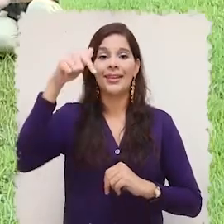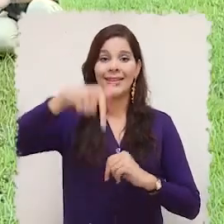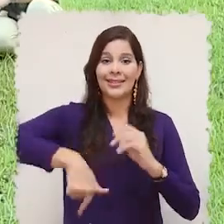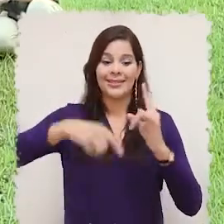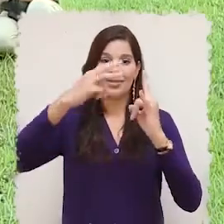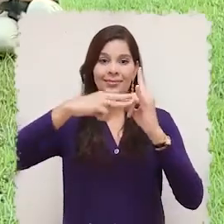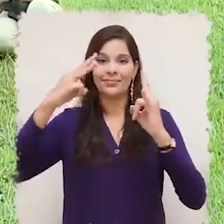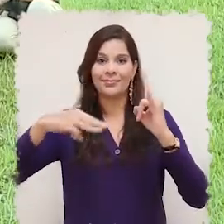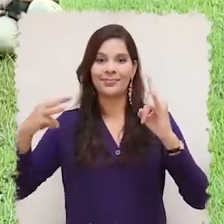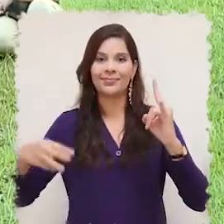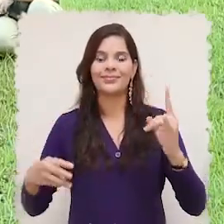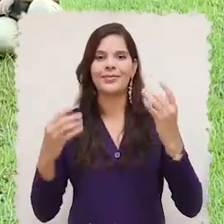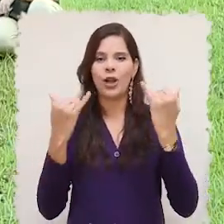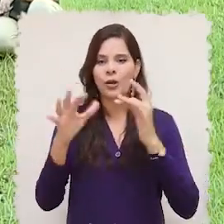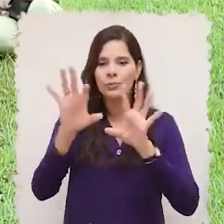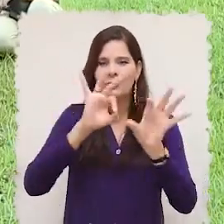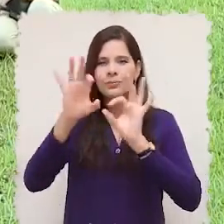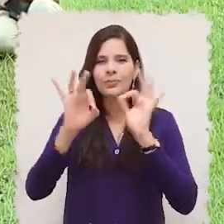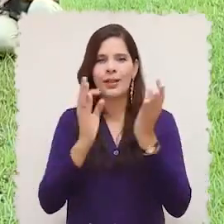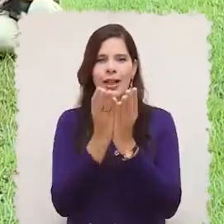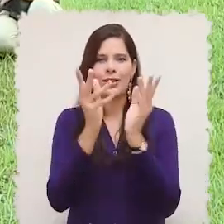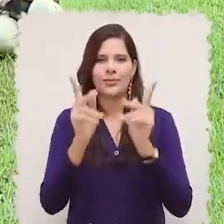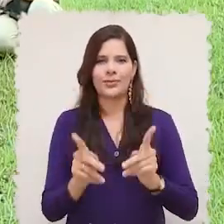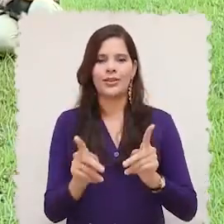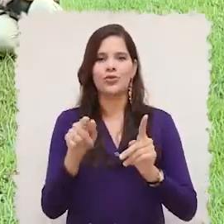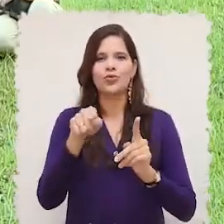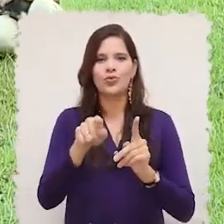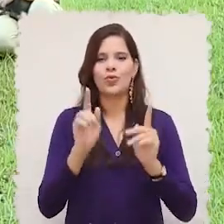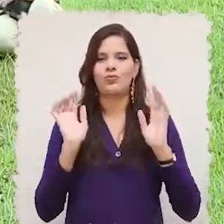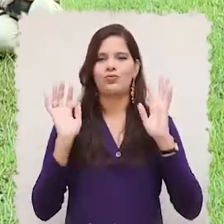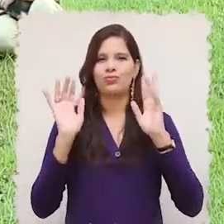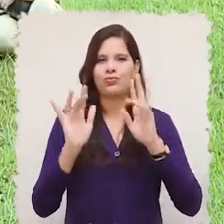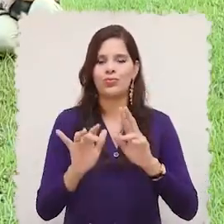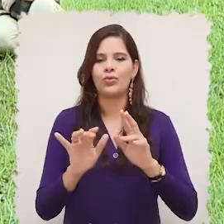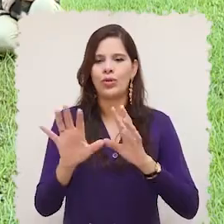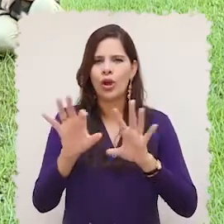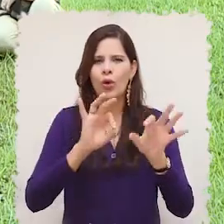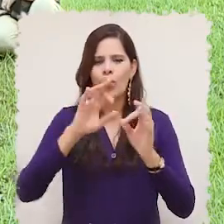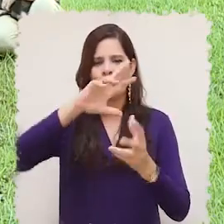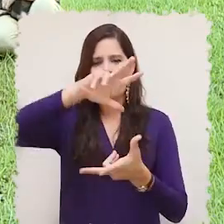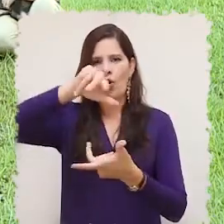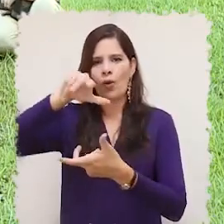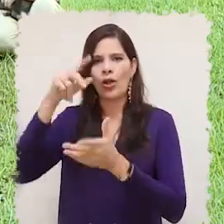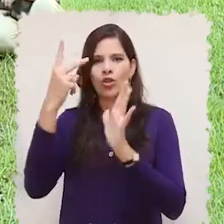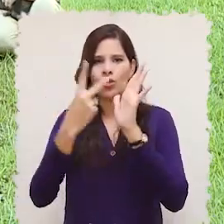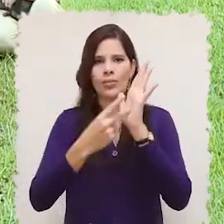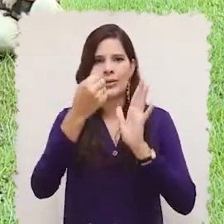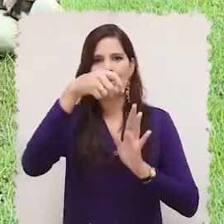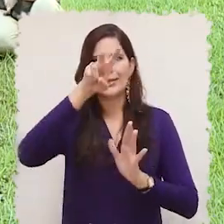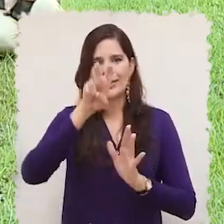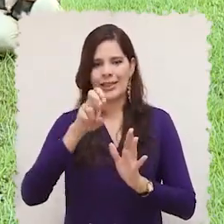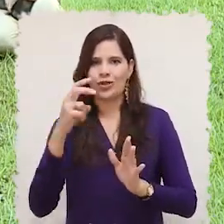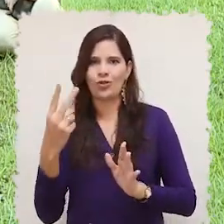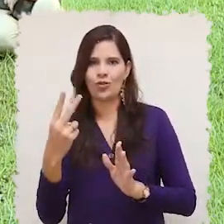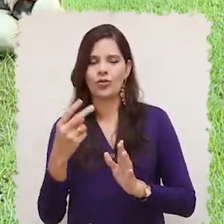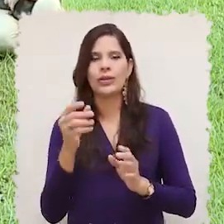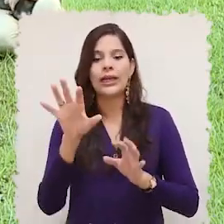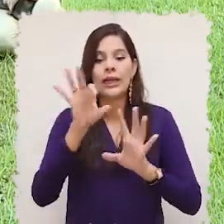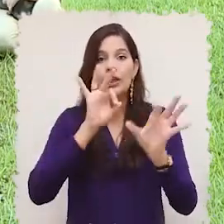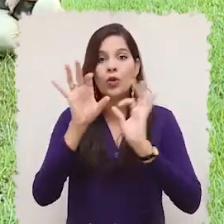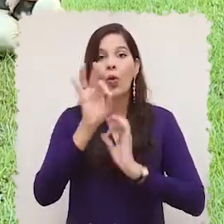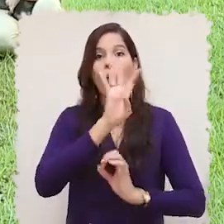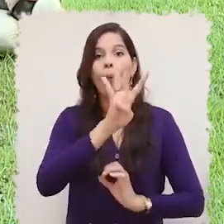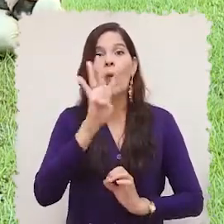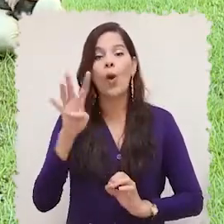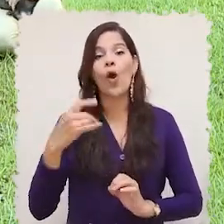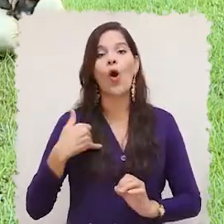La Universidad del Magdalena seleccionó al grupo de estudiantes beneficiados en la convocatoria Conexión Global 2017-2, con el que